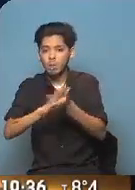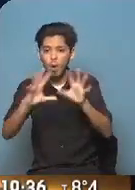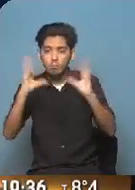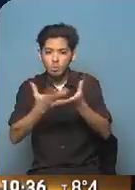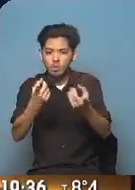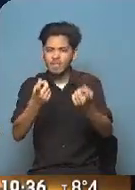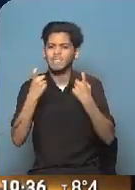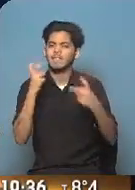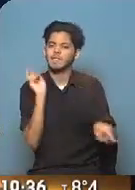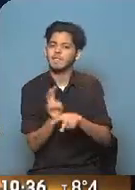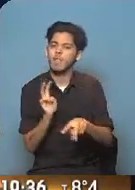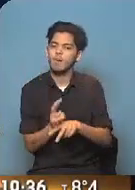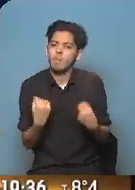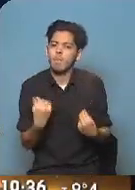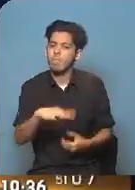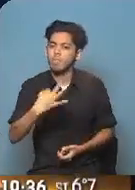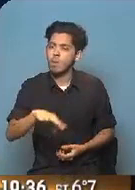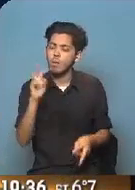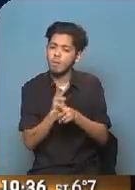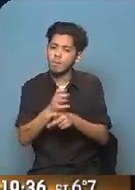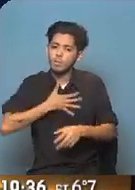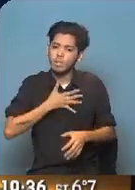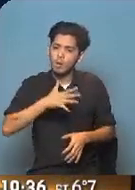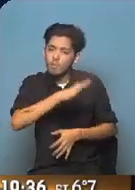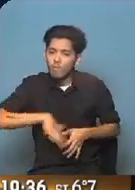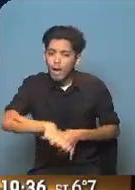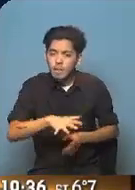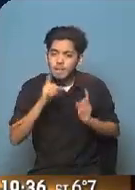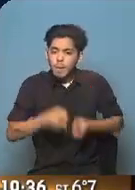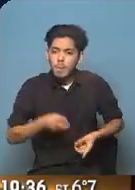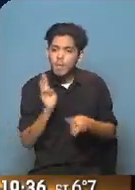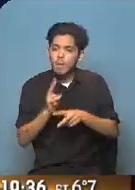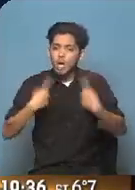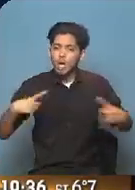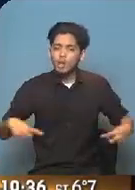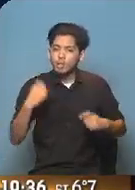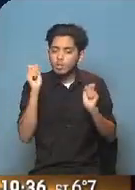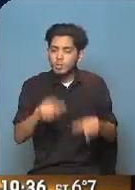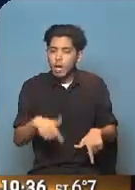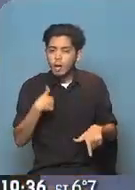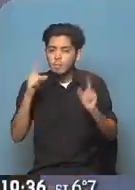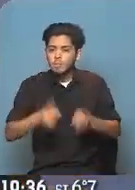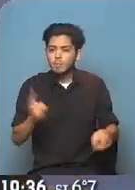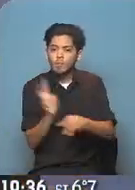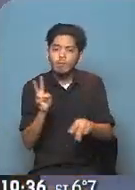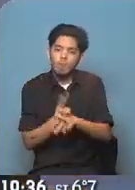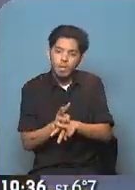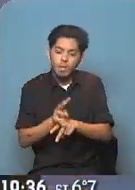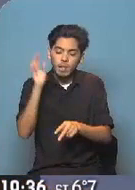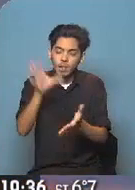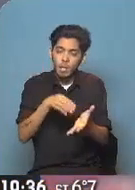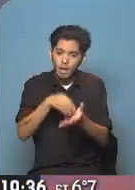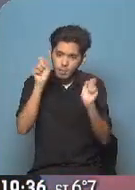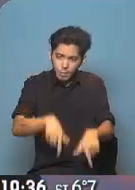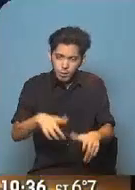defensa porque hay que defender nuestros espacios soberanos hay que defender nuestros recursos naturales hay que defender esta territorialidad